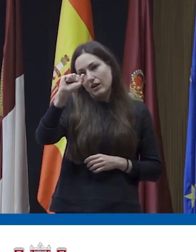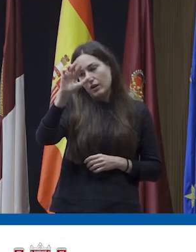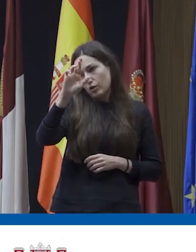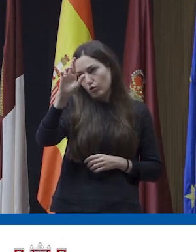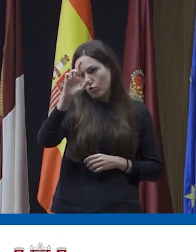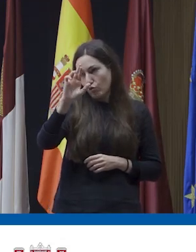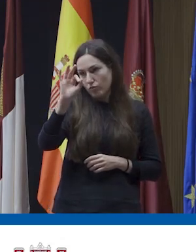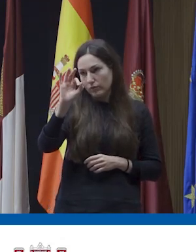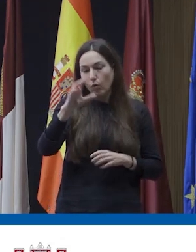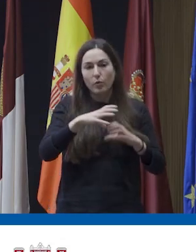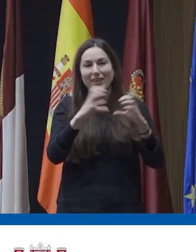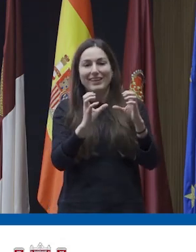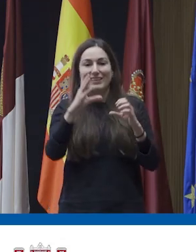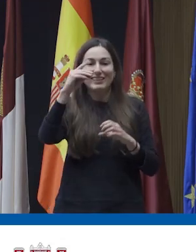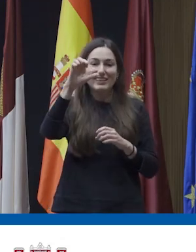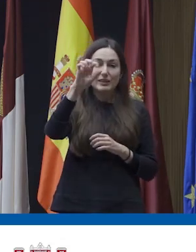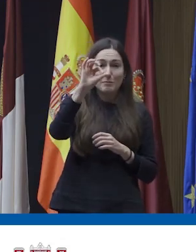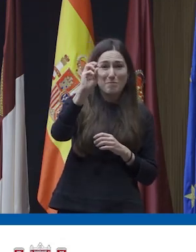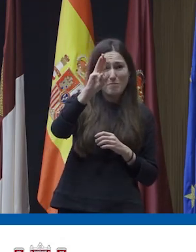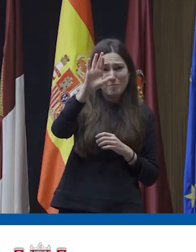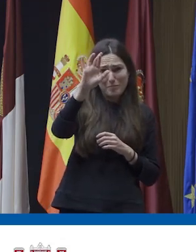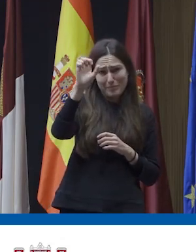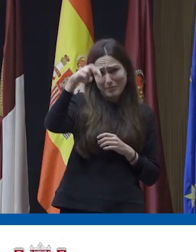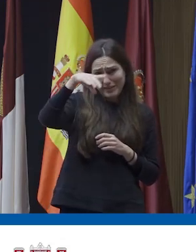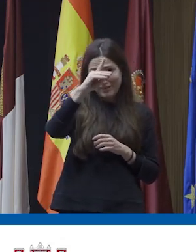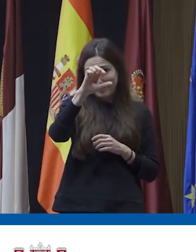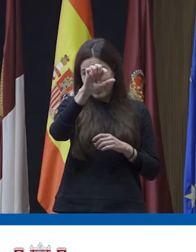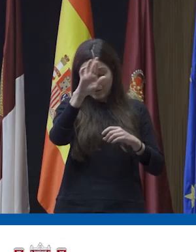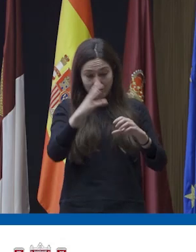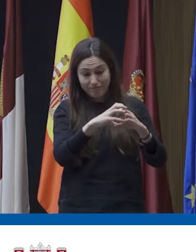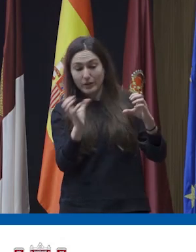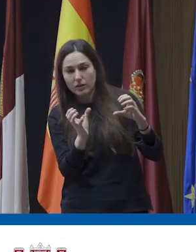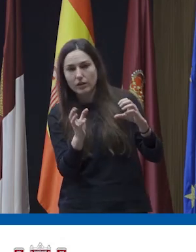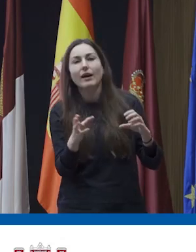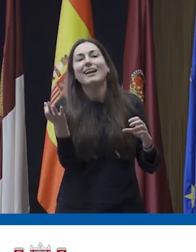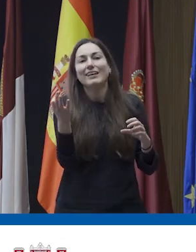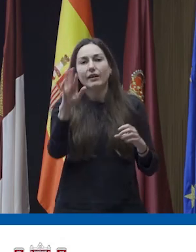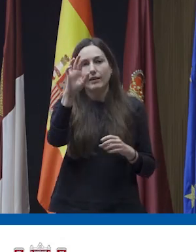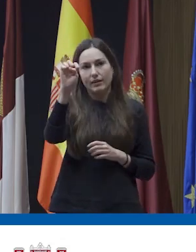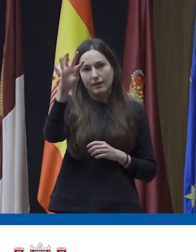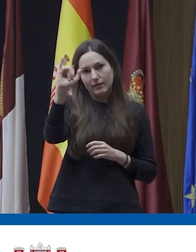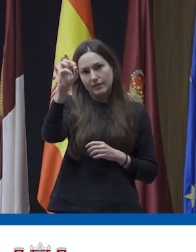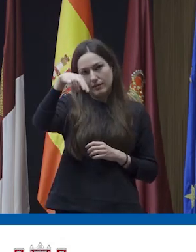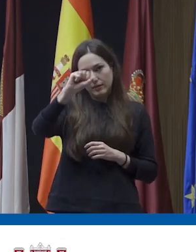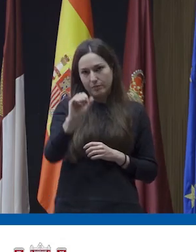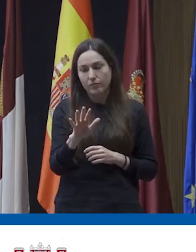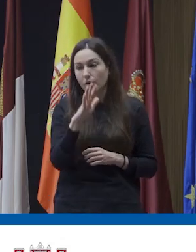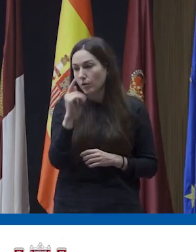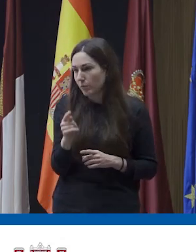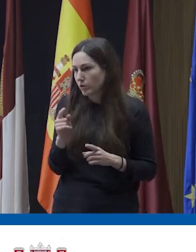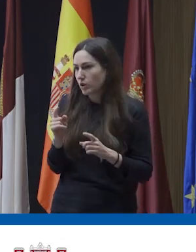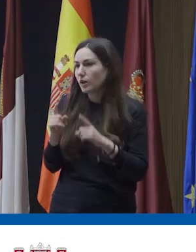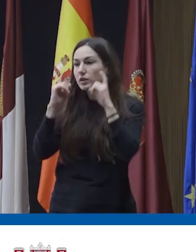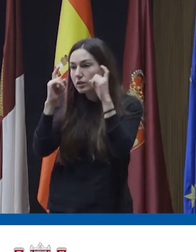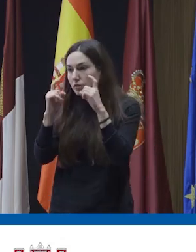de la retina la puede desprender, ¿vale? Te puede desprender la retina. Entonces por eso insistimos siempre que